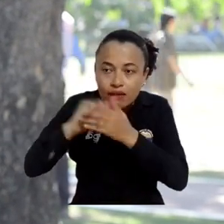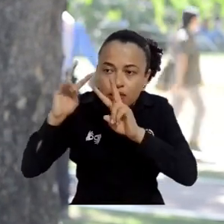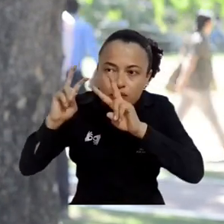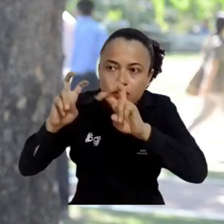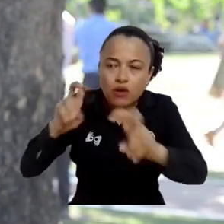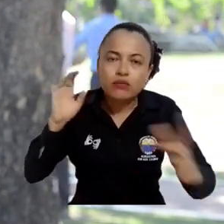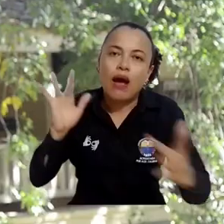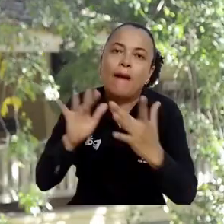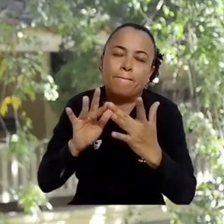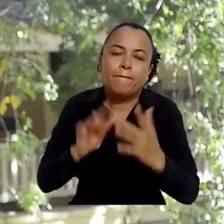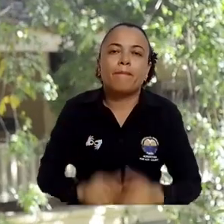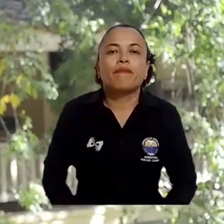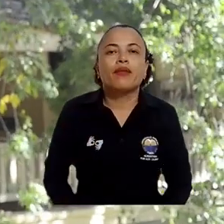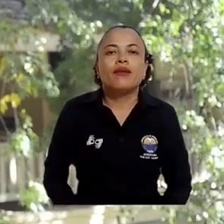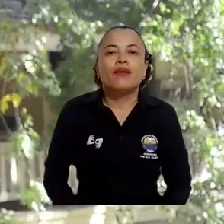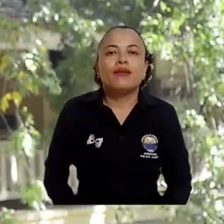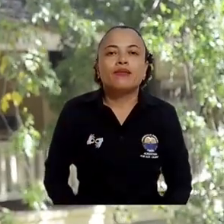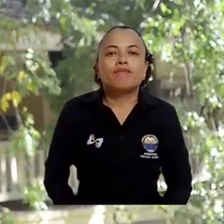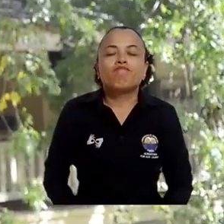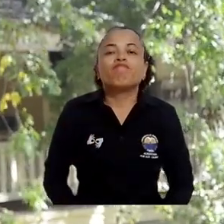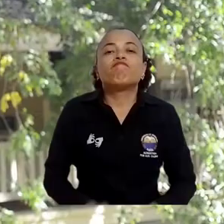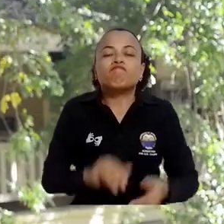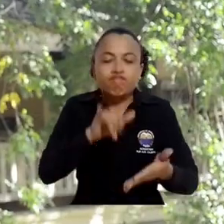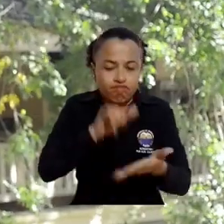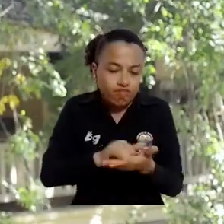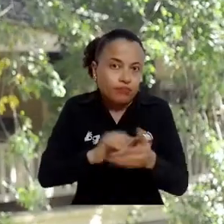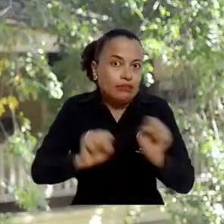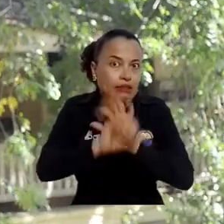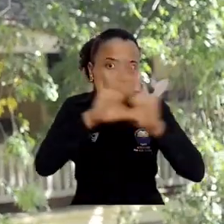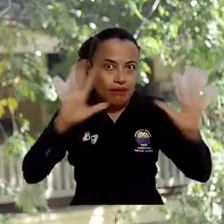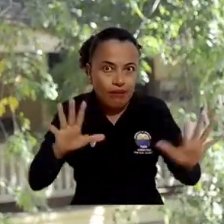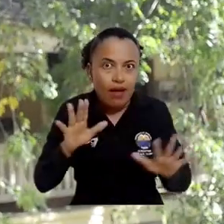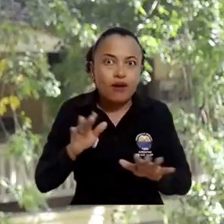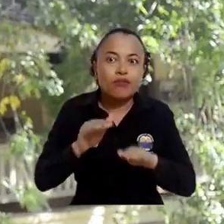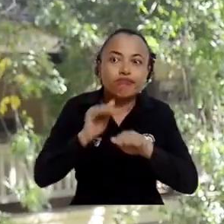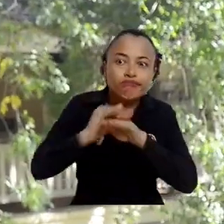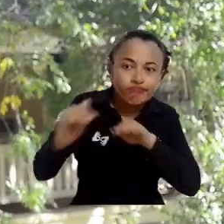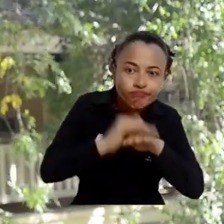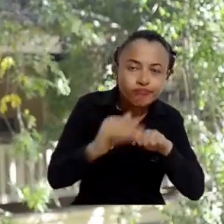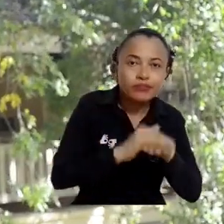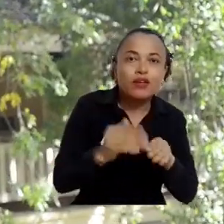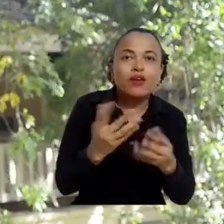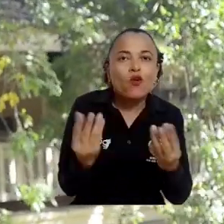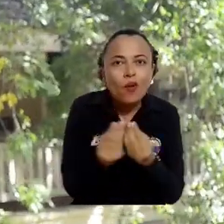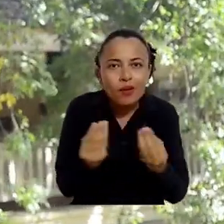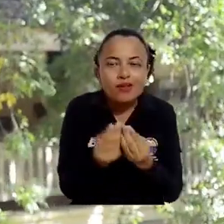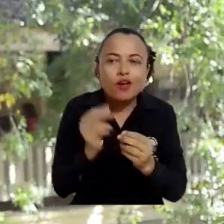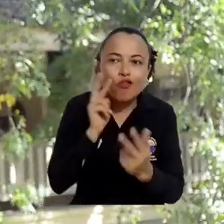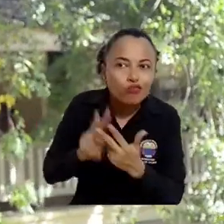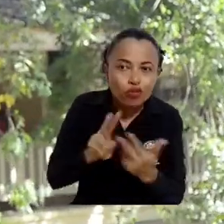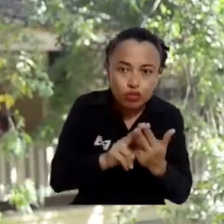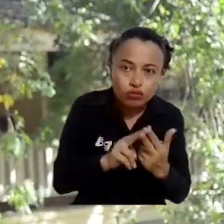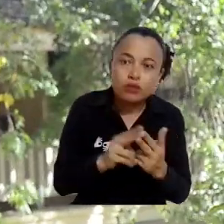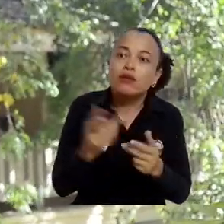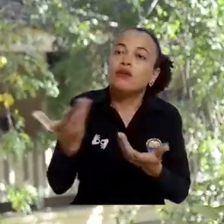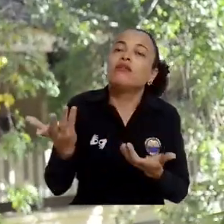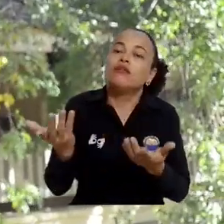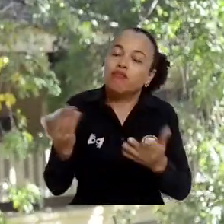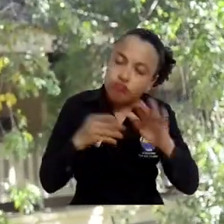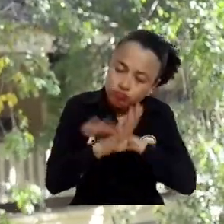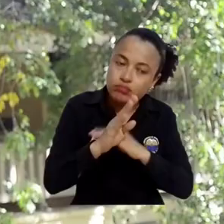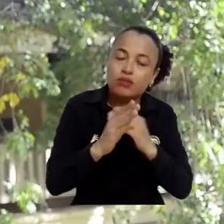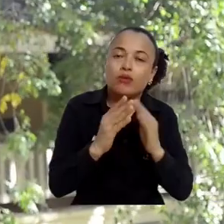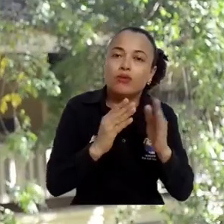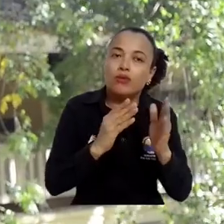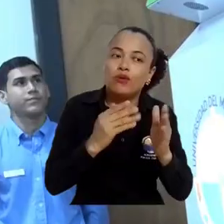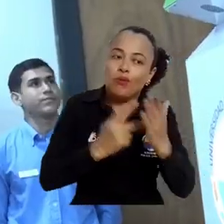esta investigación. Por supuesto que invitaría a mis compañeros conocidos a que hagan parte de este gran proyecto de esta